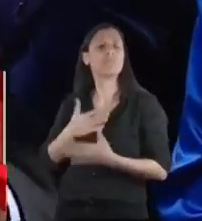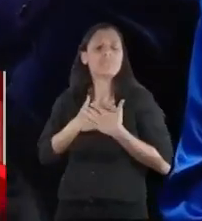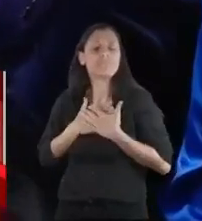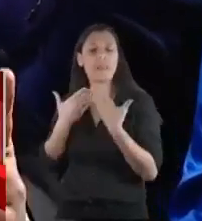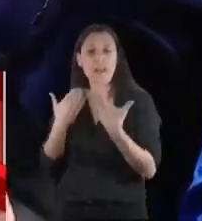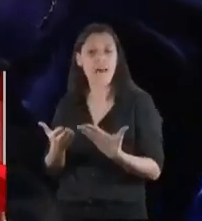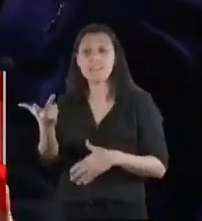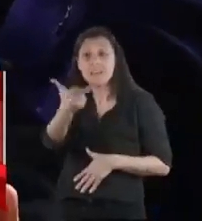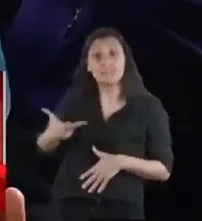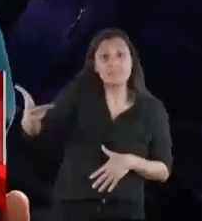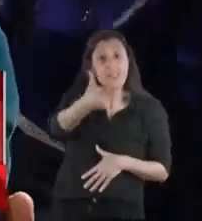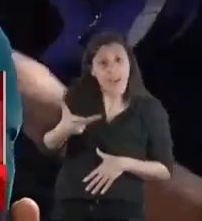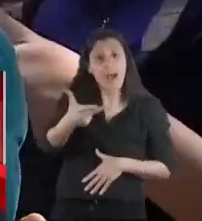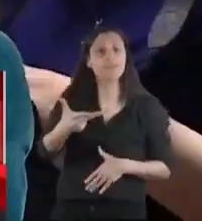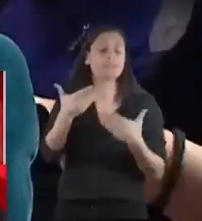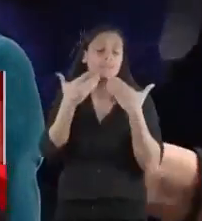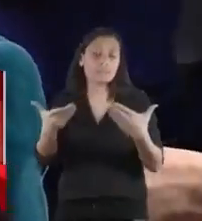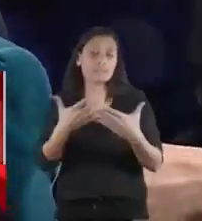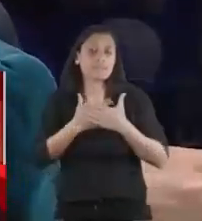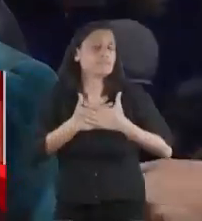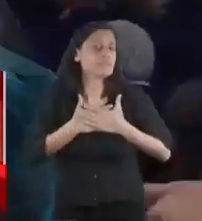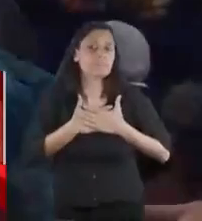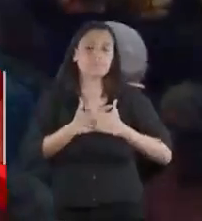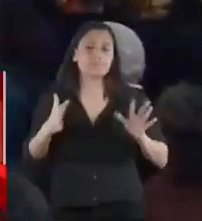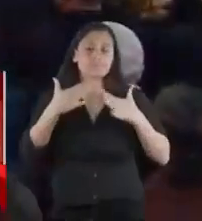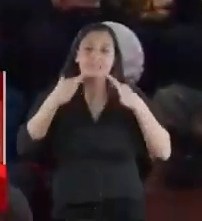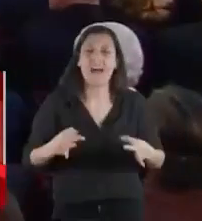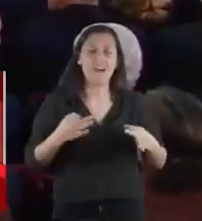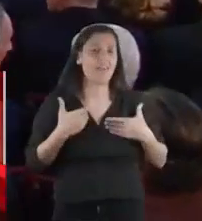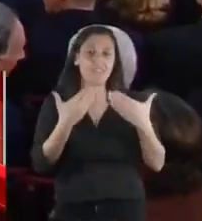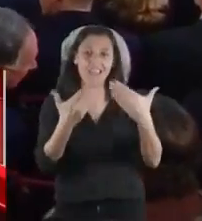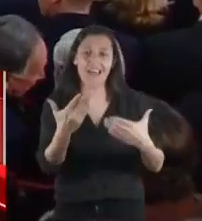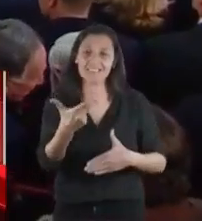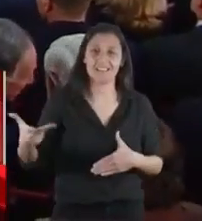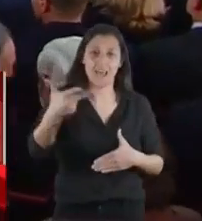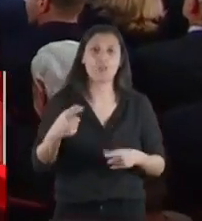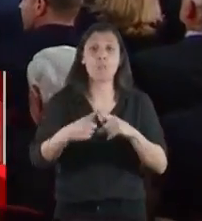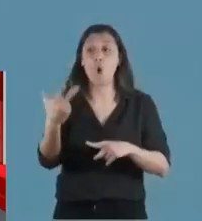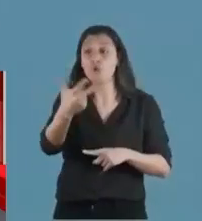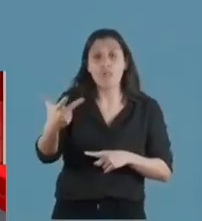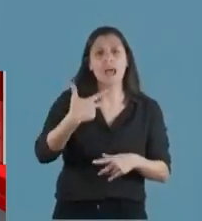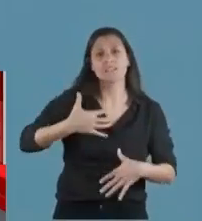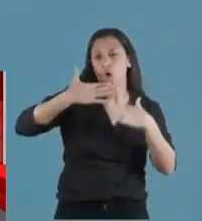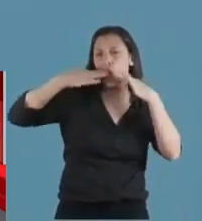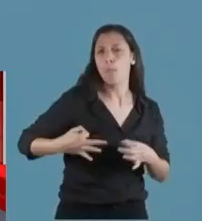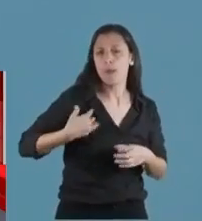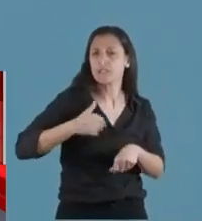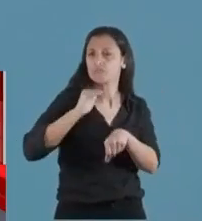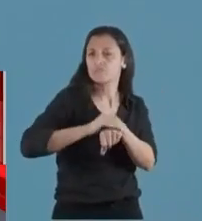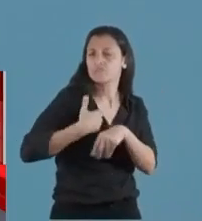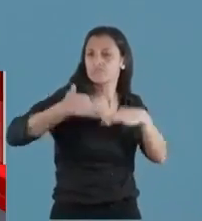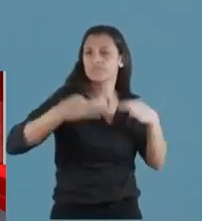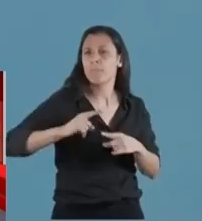A los tres les agradezco sinceramente el compromiso político,